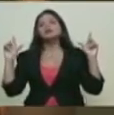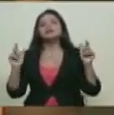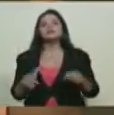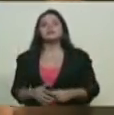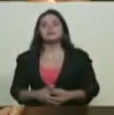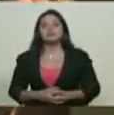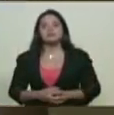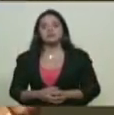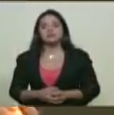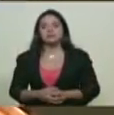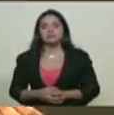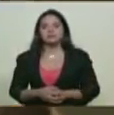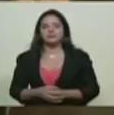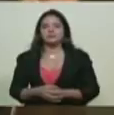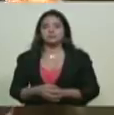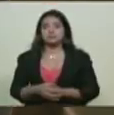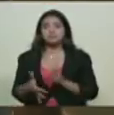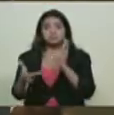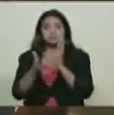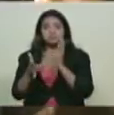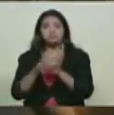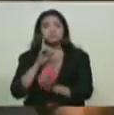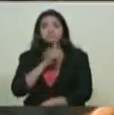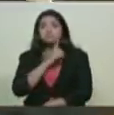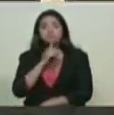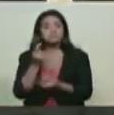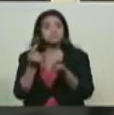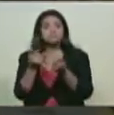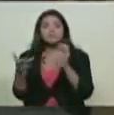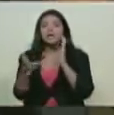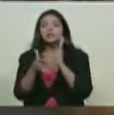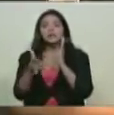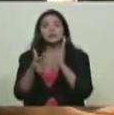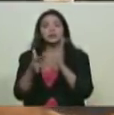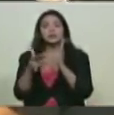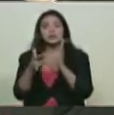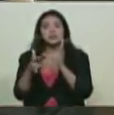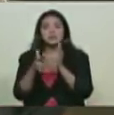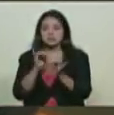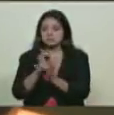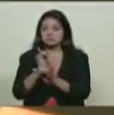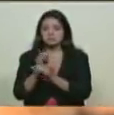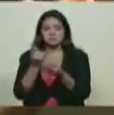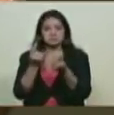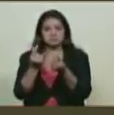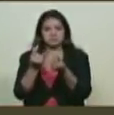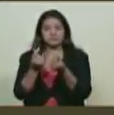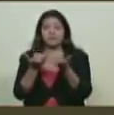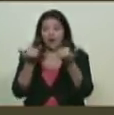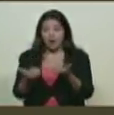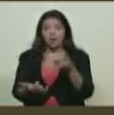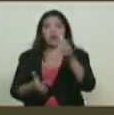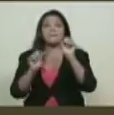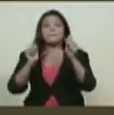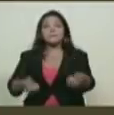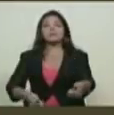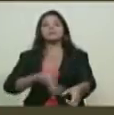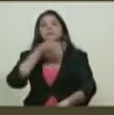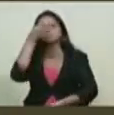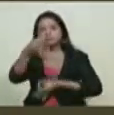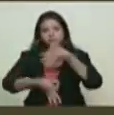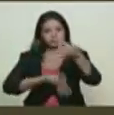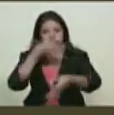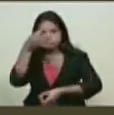que maneja una tecnología que se llama la tecnología del bloque y voy a comenzar ahora habiendo puesto